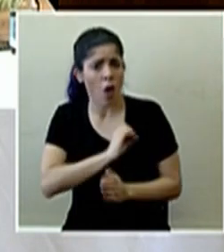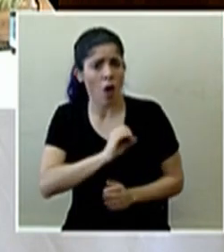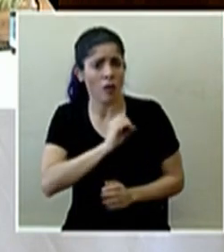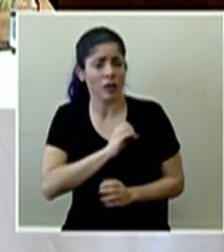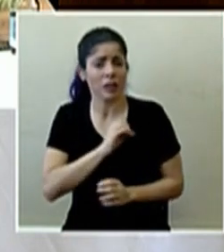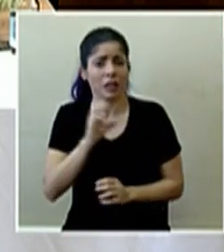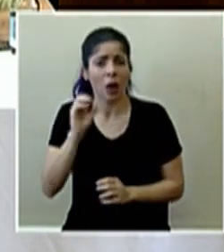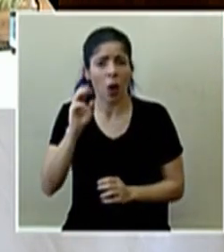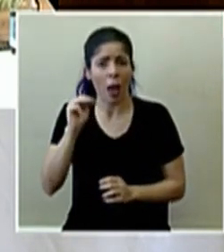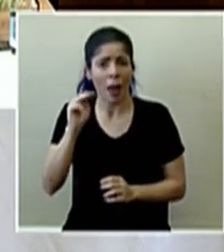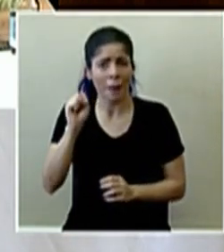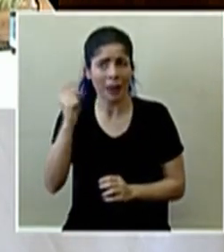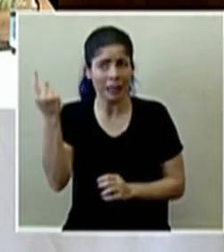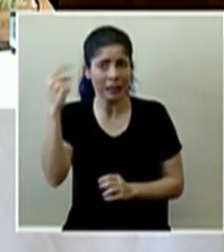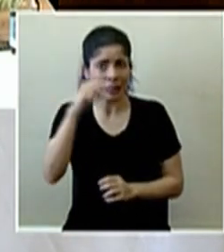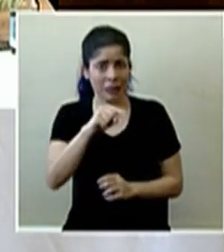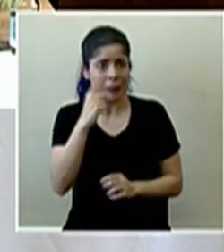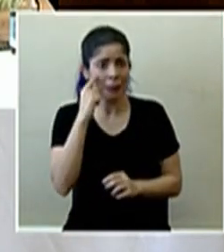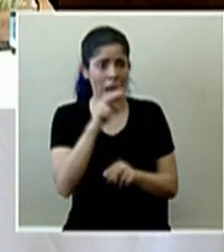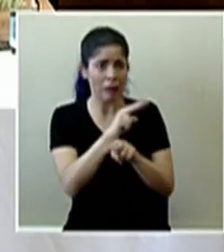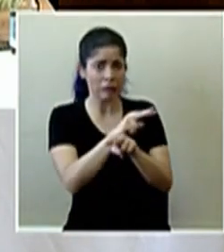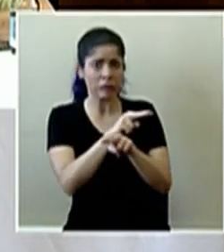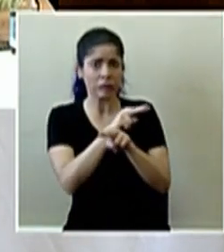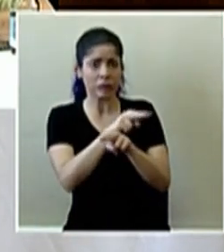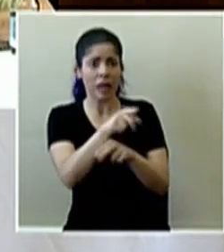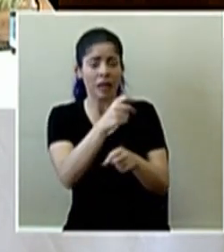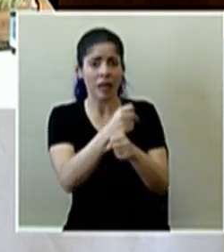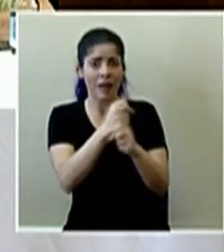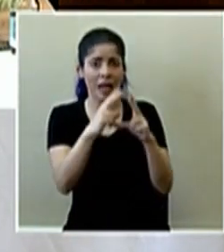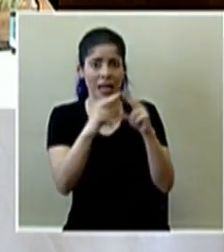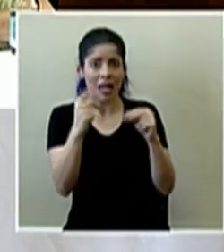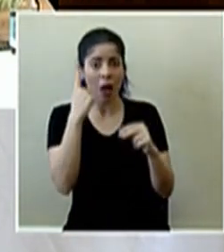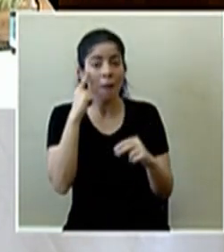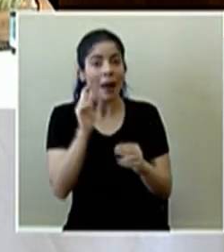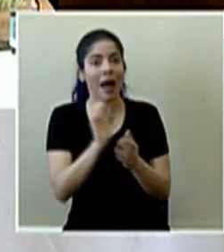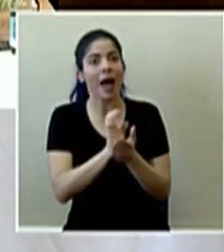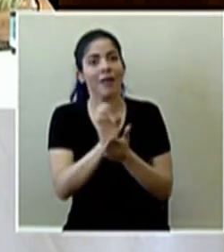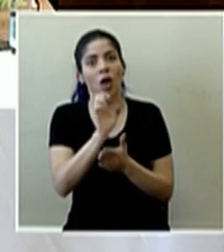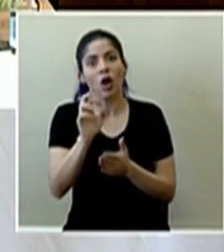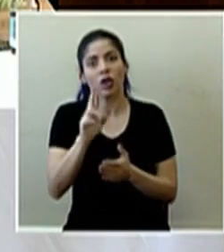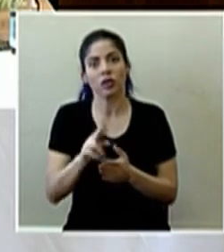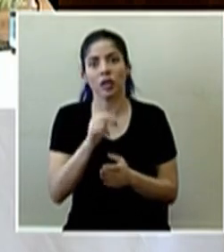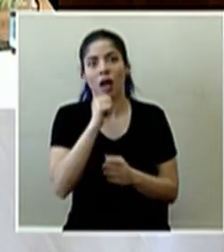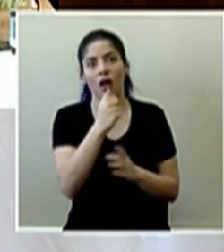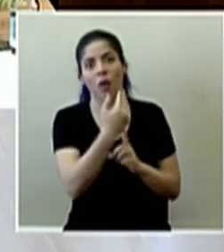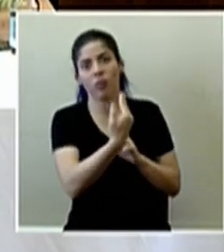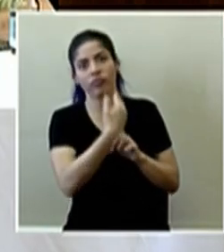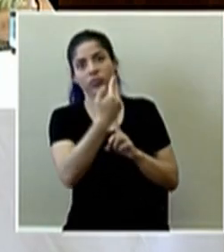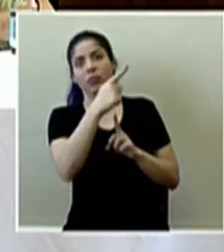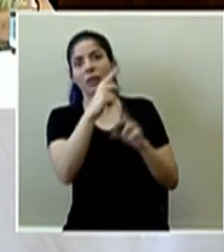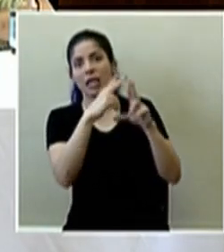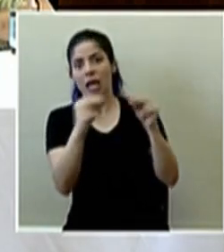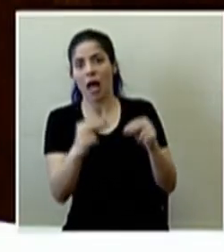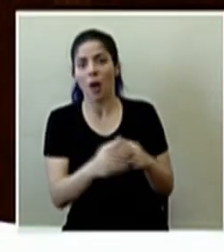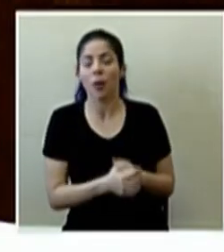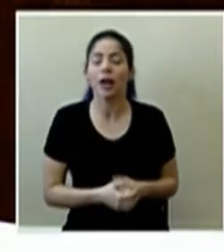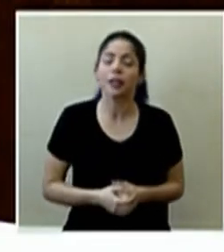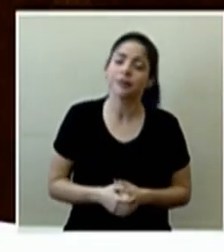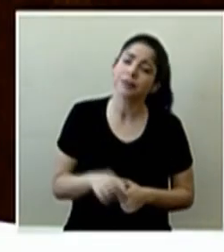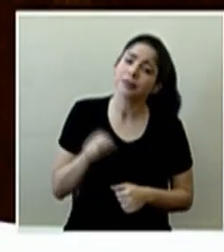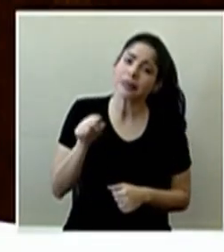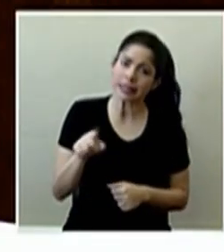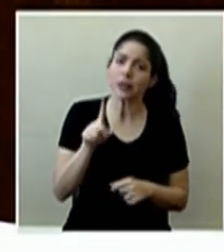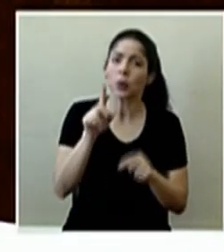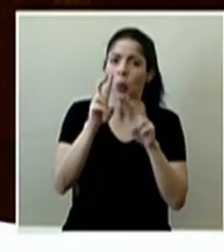a la OMS a fin de que se supervise el trabajo de Nicaragua y buscar garantizar que Costa Rica no resulte afectado? Ese es un tema que se